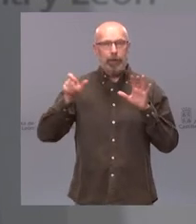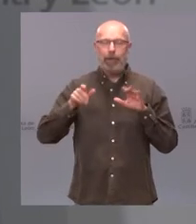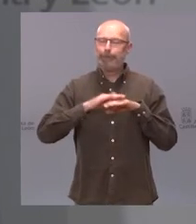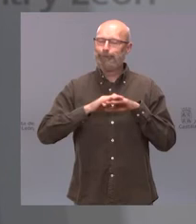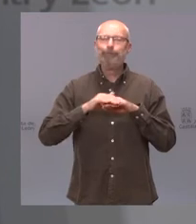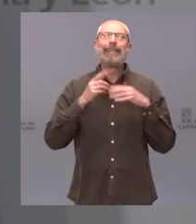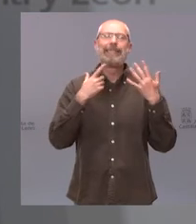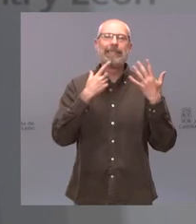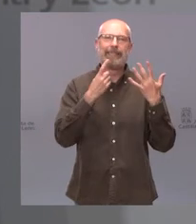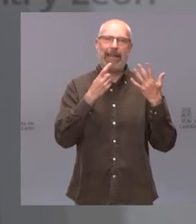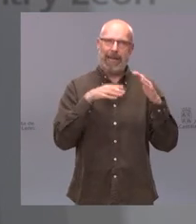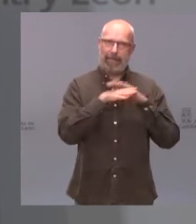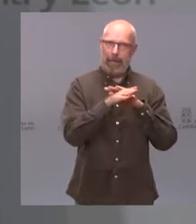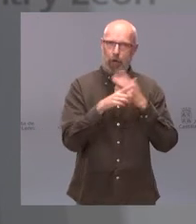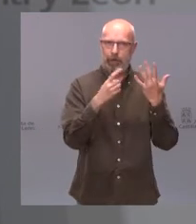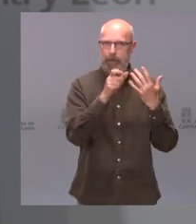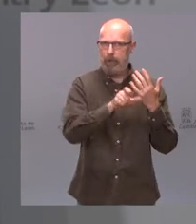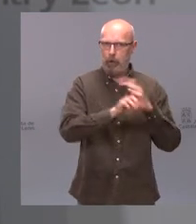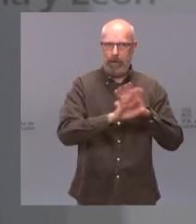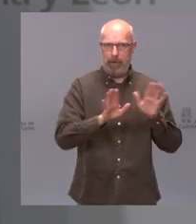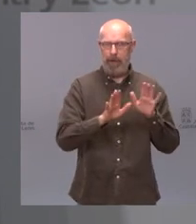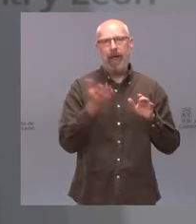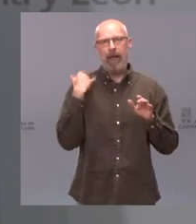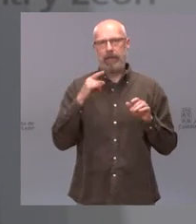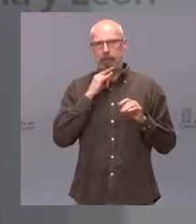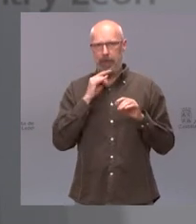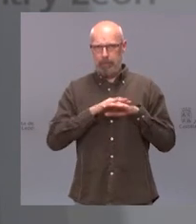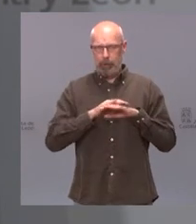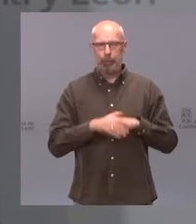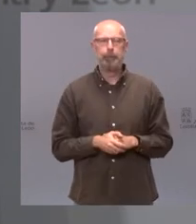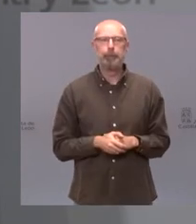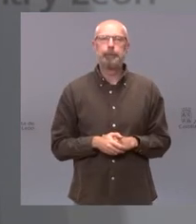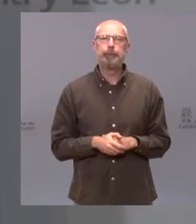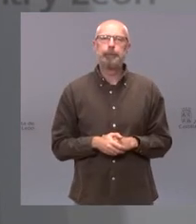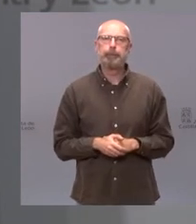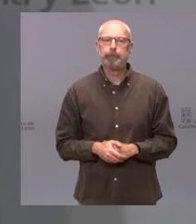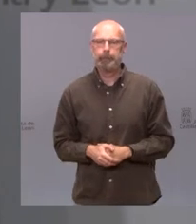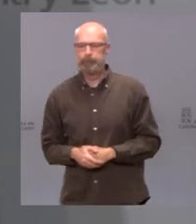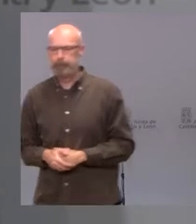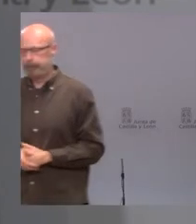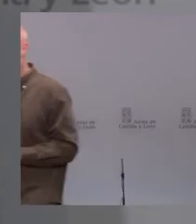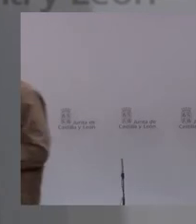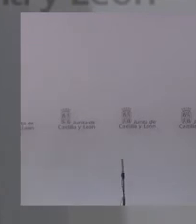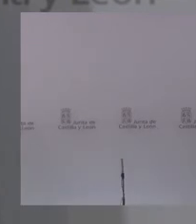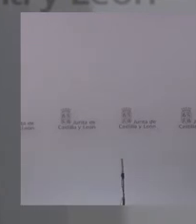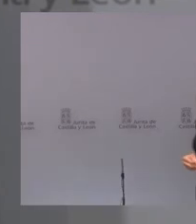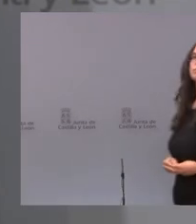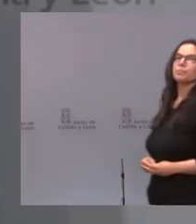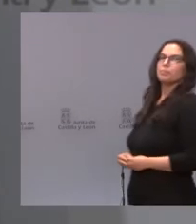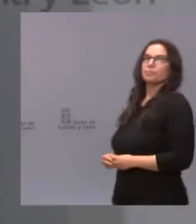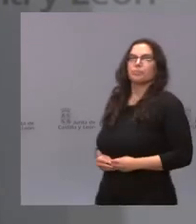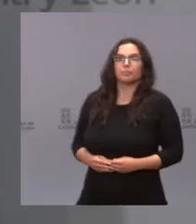el interior. Lamento el error, estaba en otro asunto. Sobre el cierre,